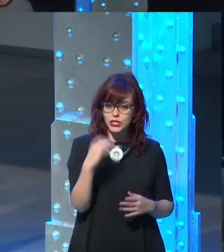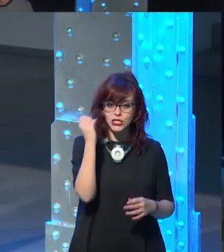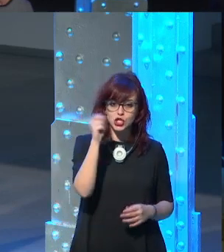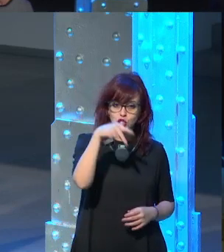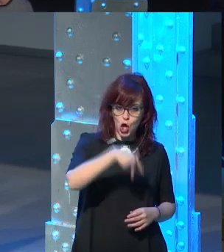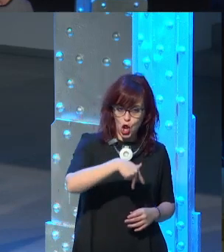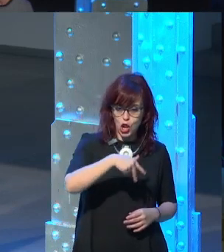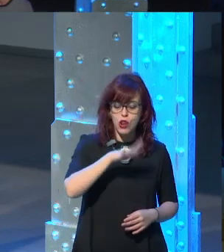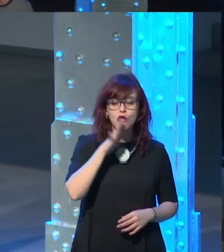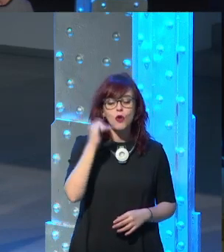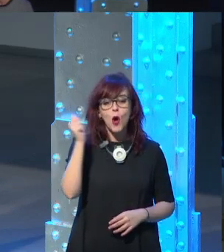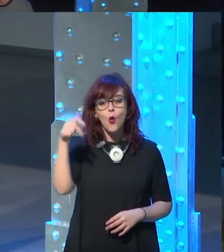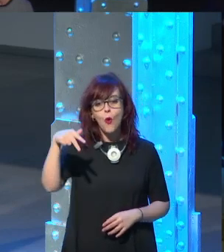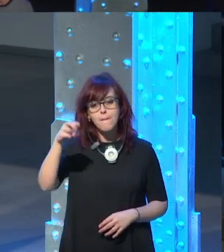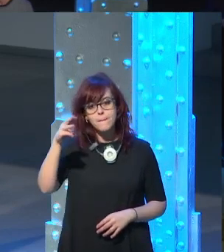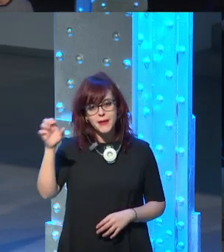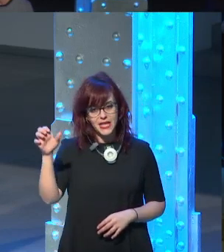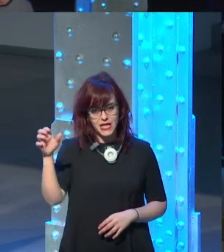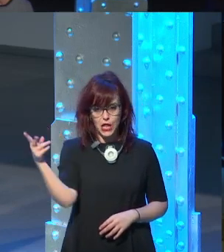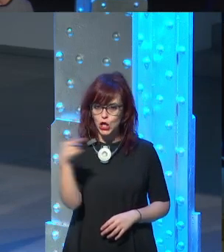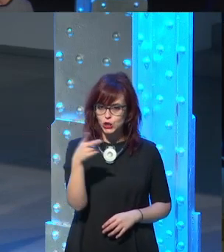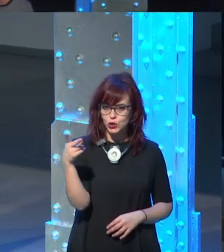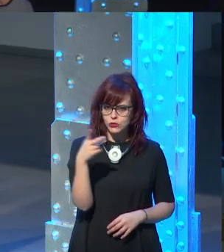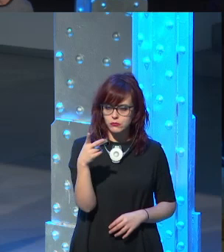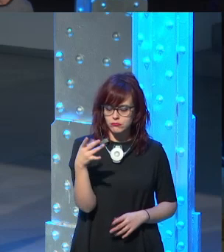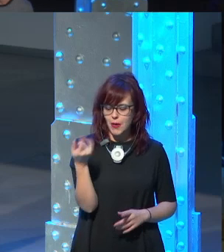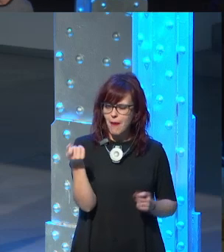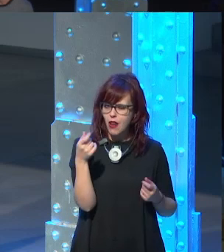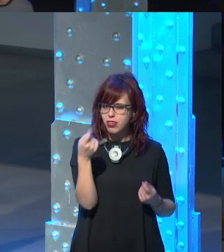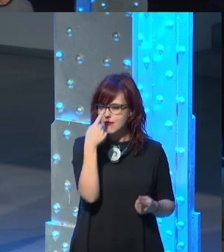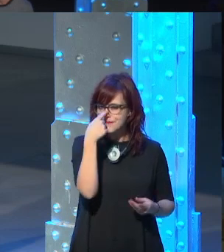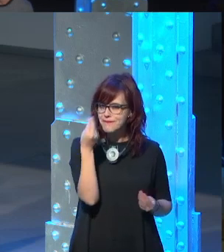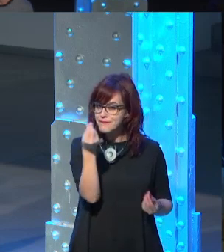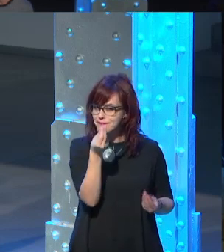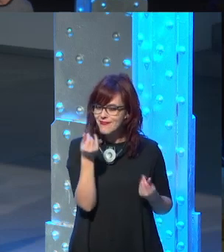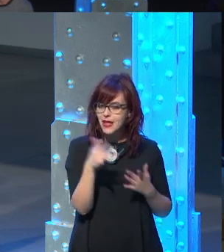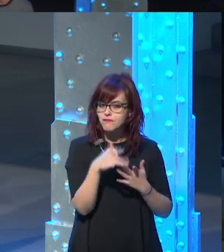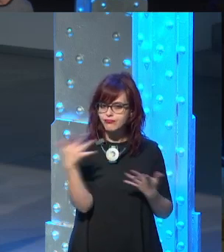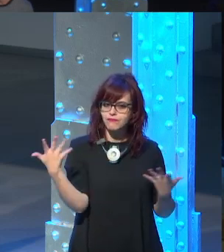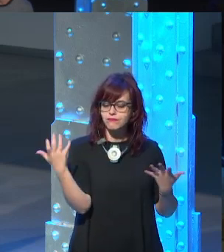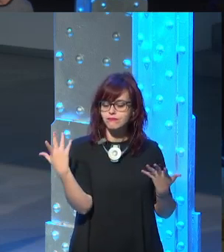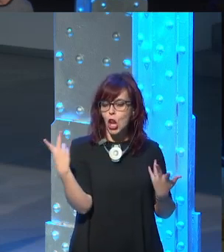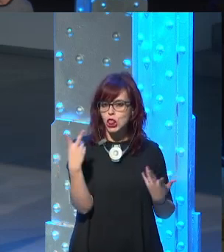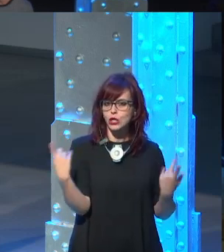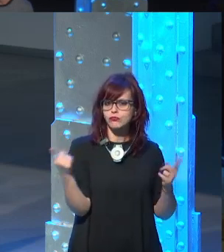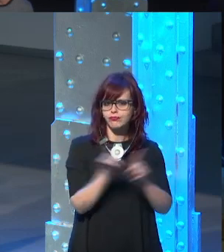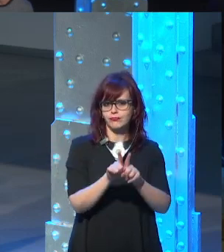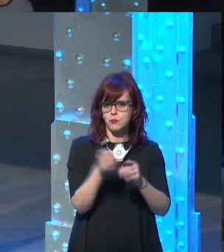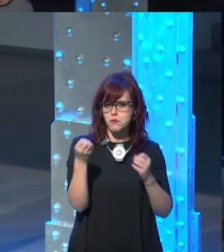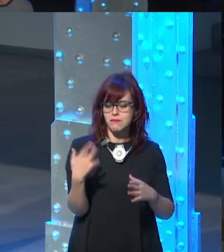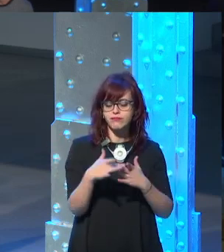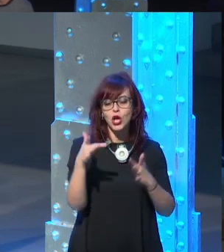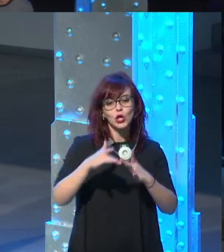John como de Juanpe, vi que sí, que parecía que podían ser un buen match. Entonces los puse en contacto para que